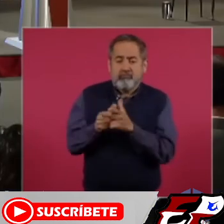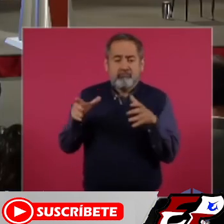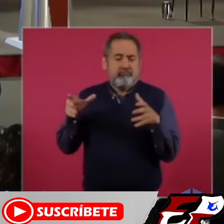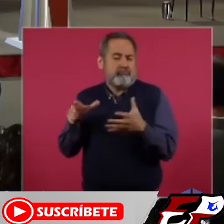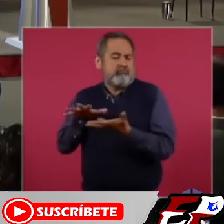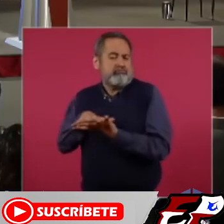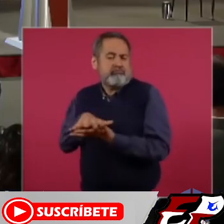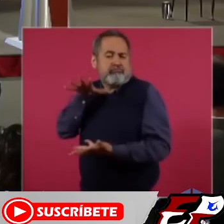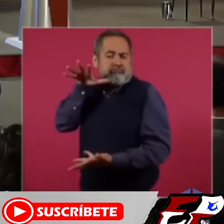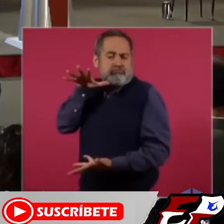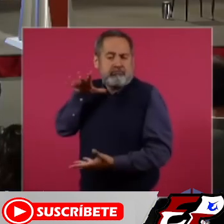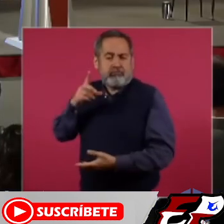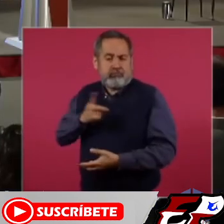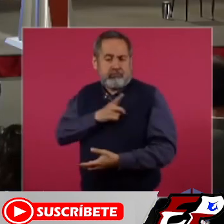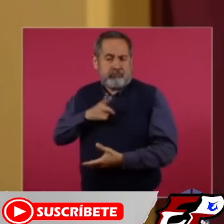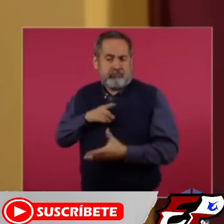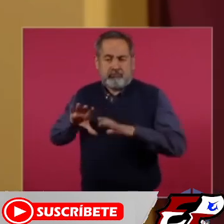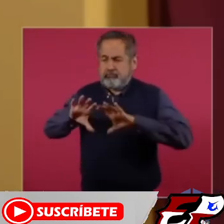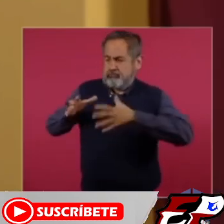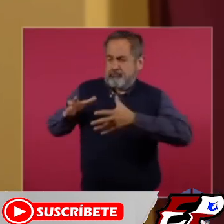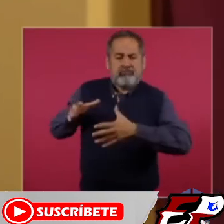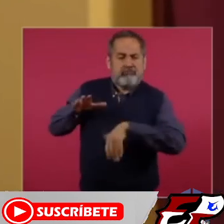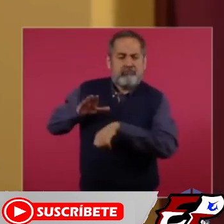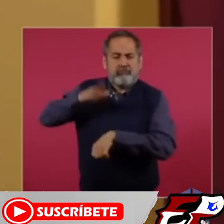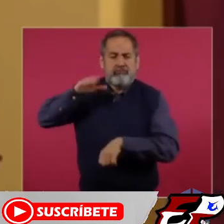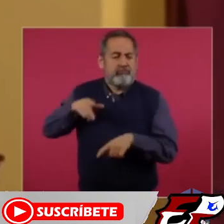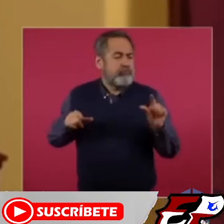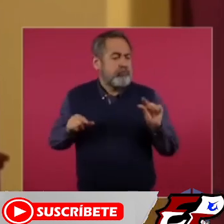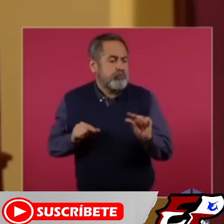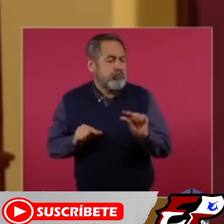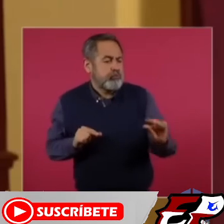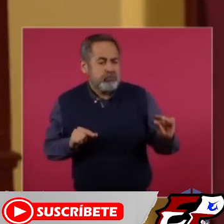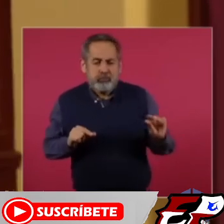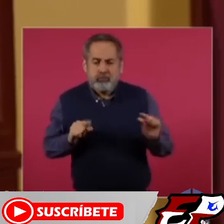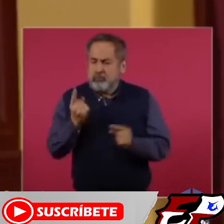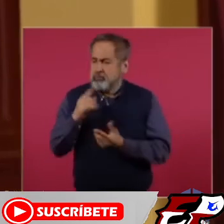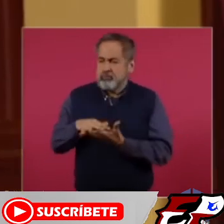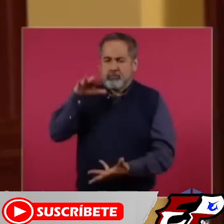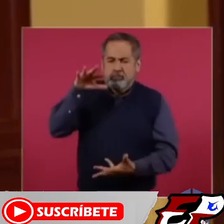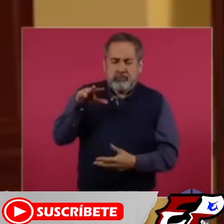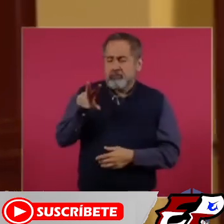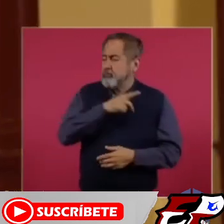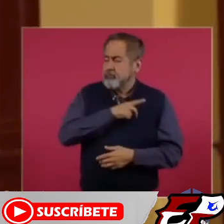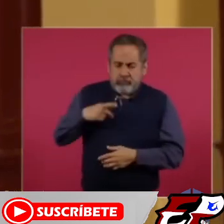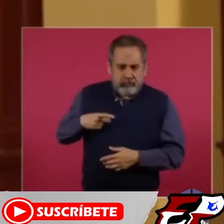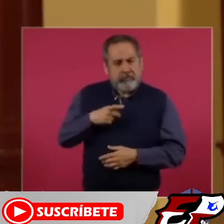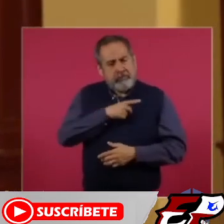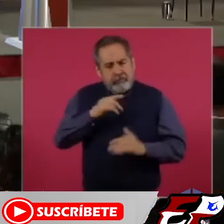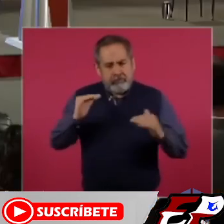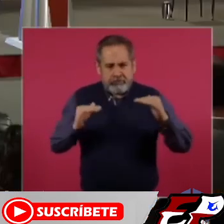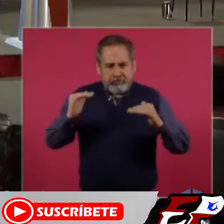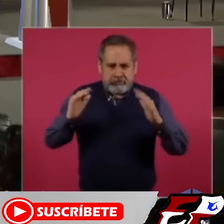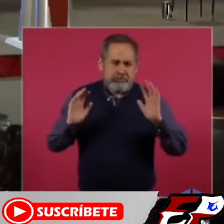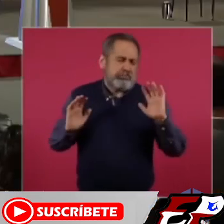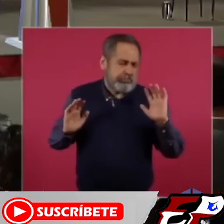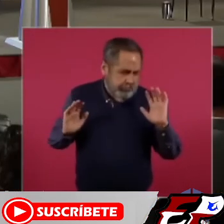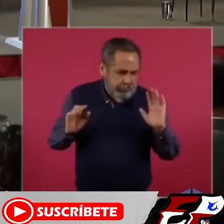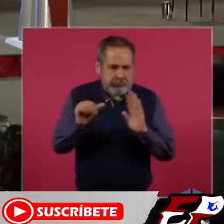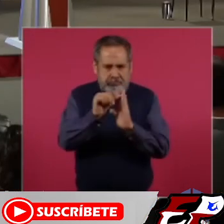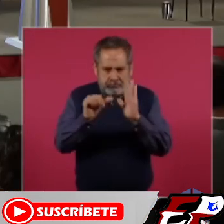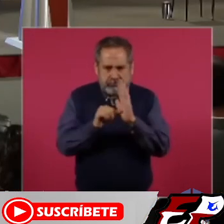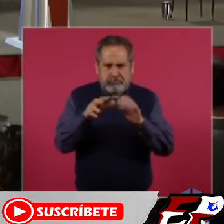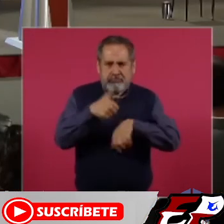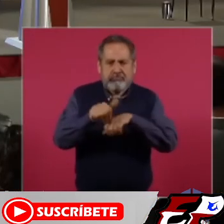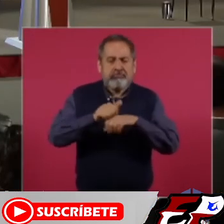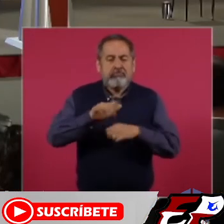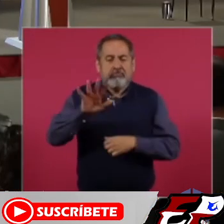tuviera más representación que lo establecido en estas dos reglas básicas. Como dijimos, el artículo